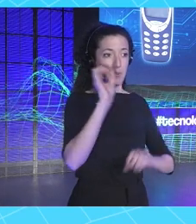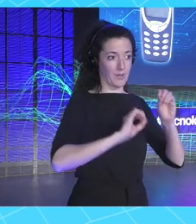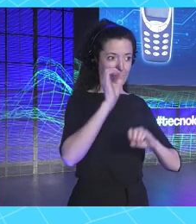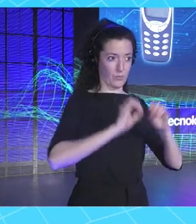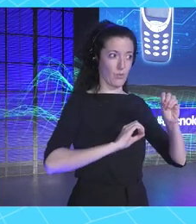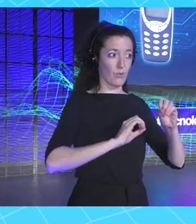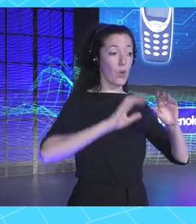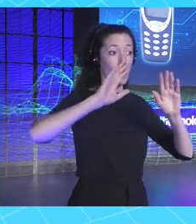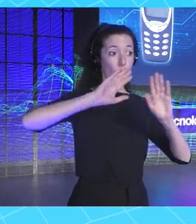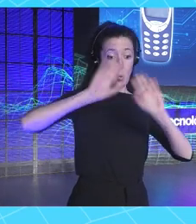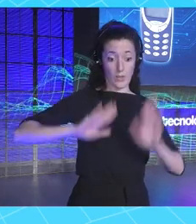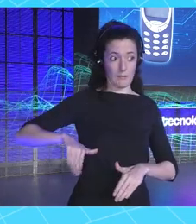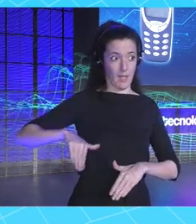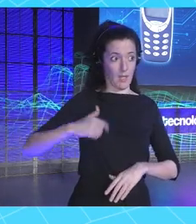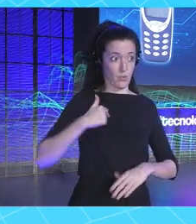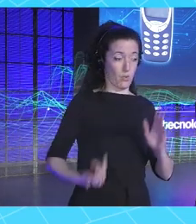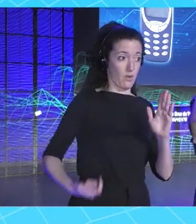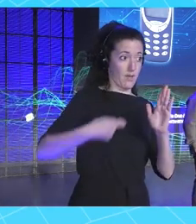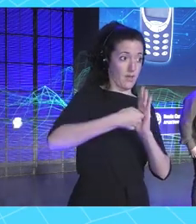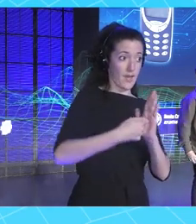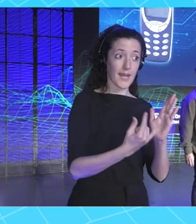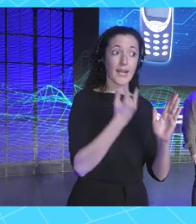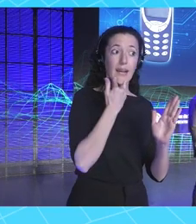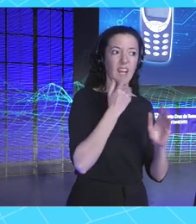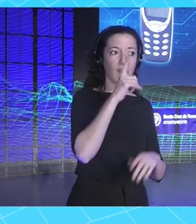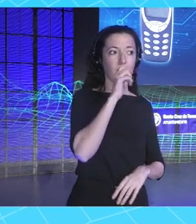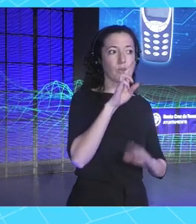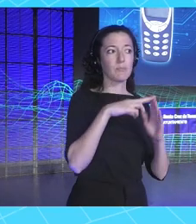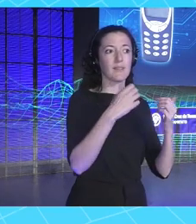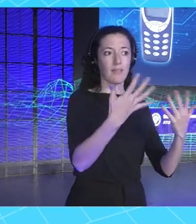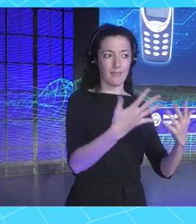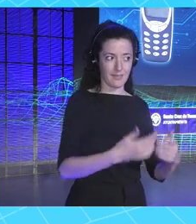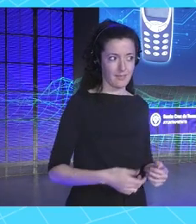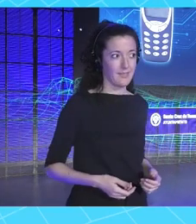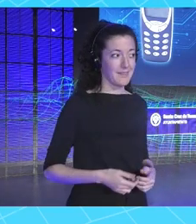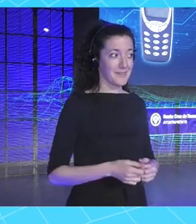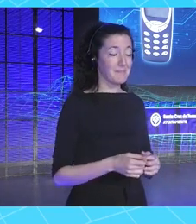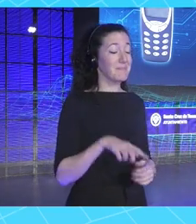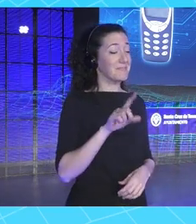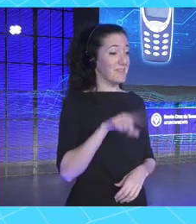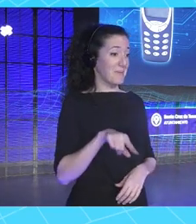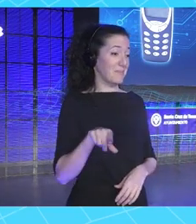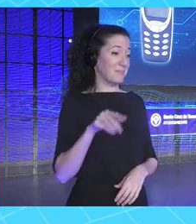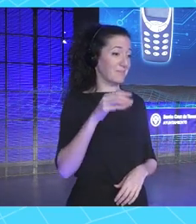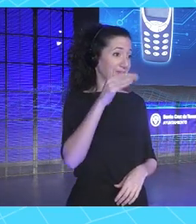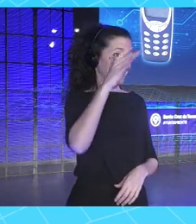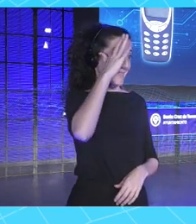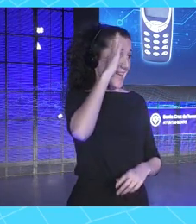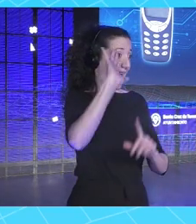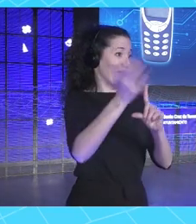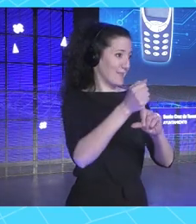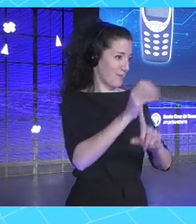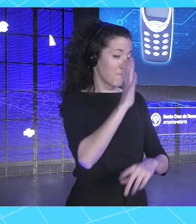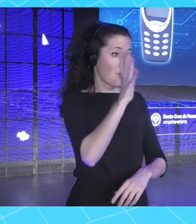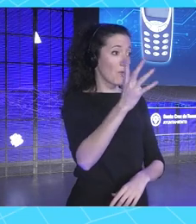la última vez adivino adivino porque a mí estos móviles como que sabía cuando